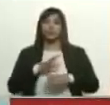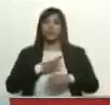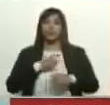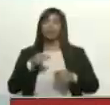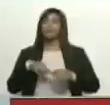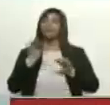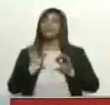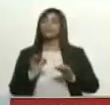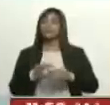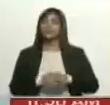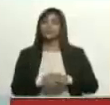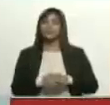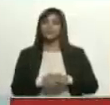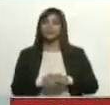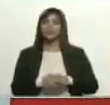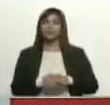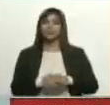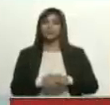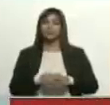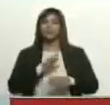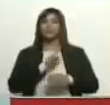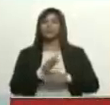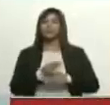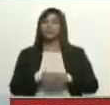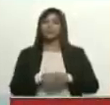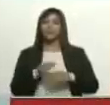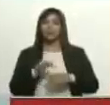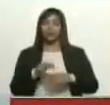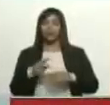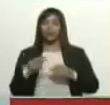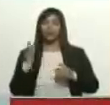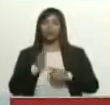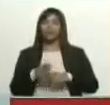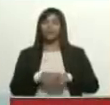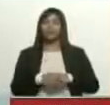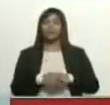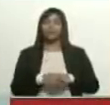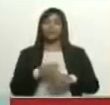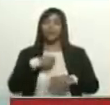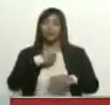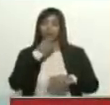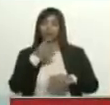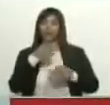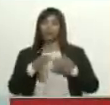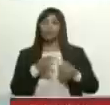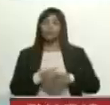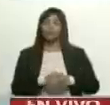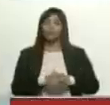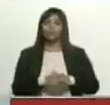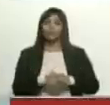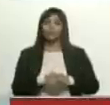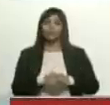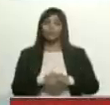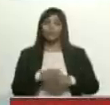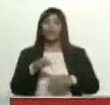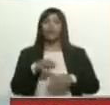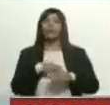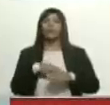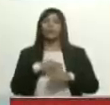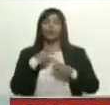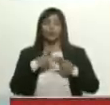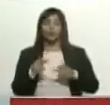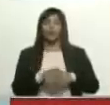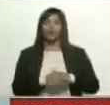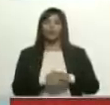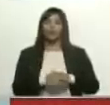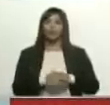la sentencia condenatoria contra estos acusados. Es bueno destacar que el Ministerio Público,